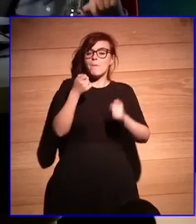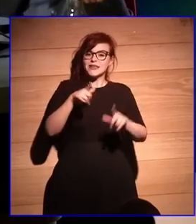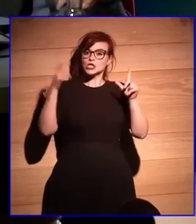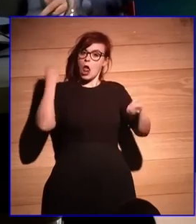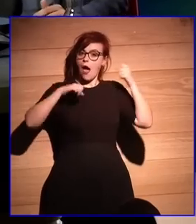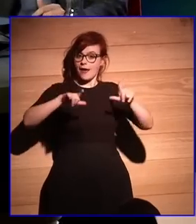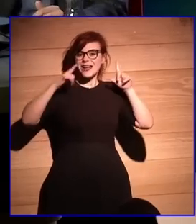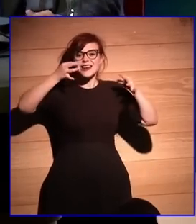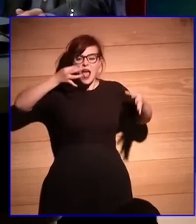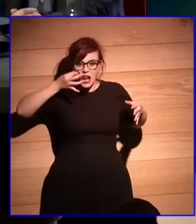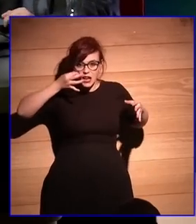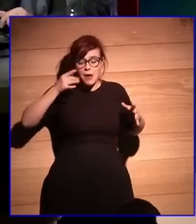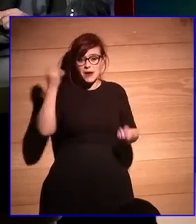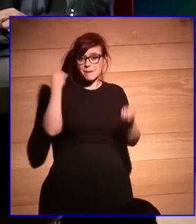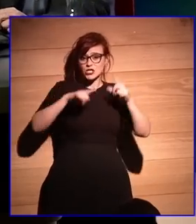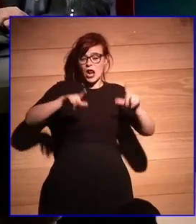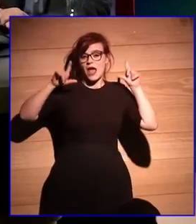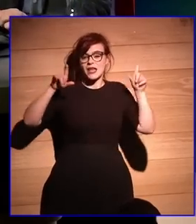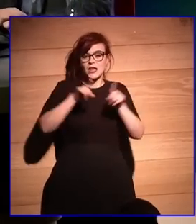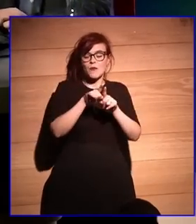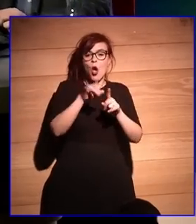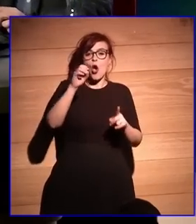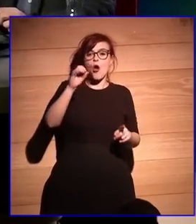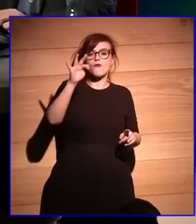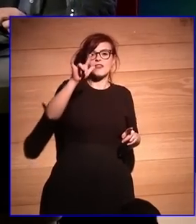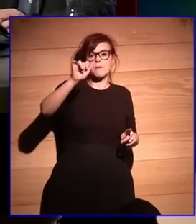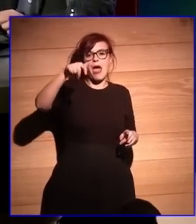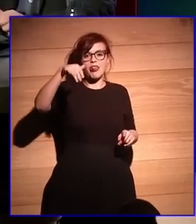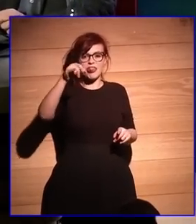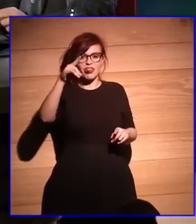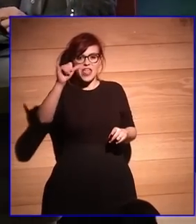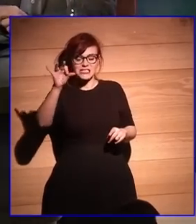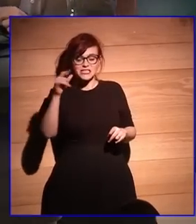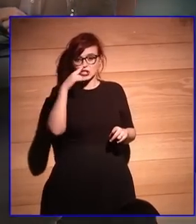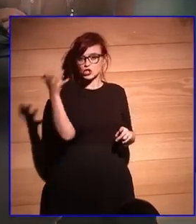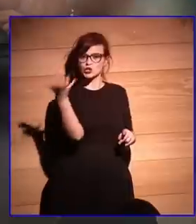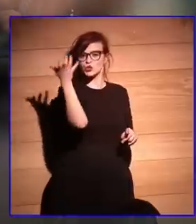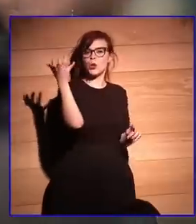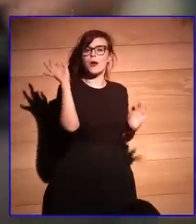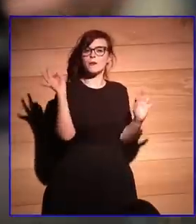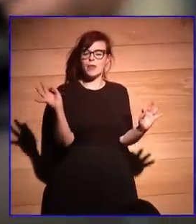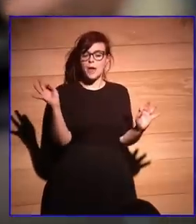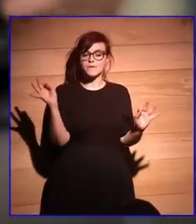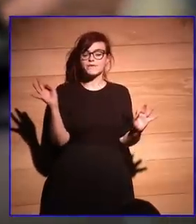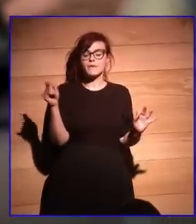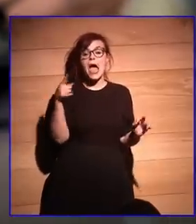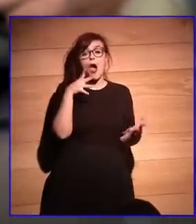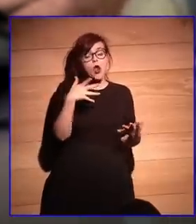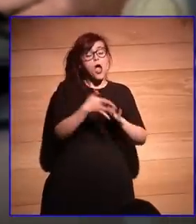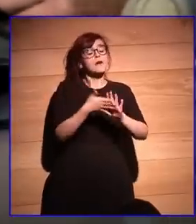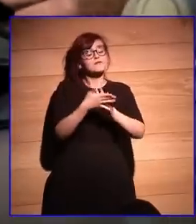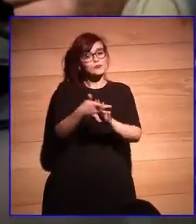Por ejemplo, estos personajes tipo Ozymandias que estáis hablando, la soberbia, además, nos llevaría a uno de